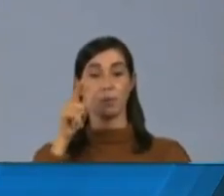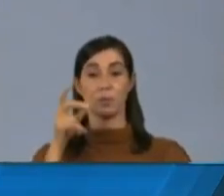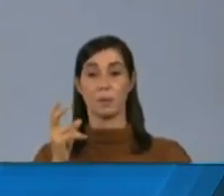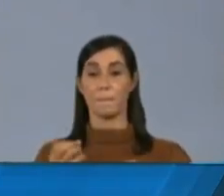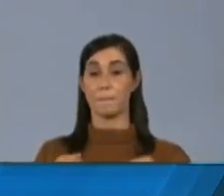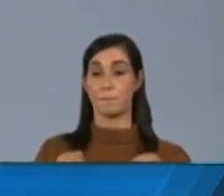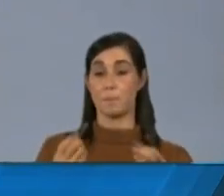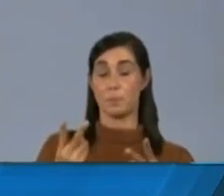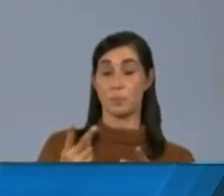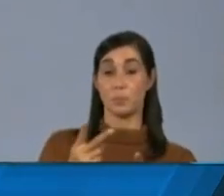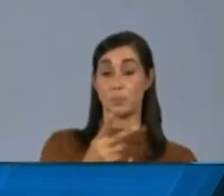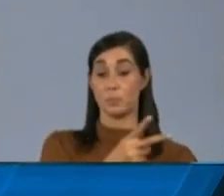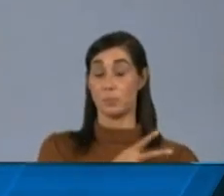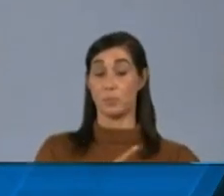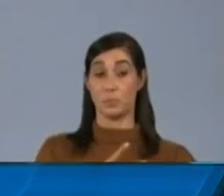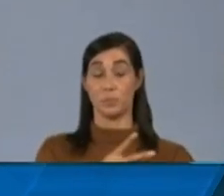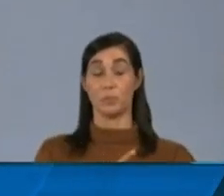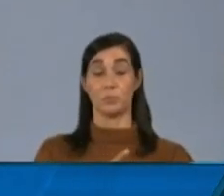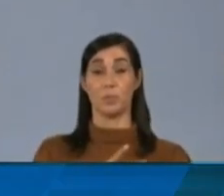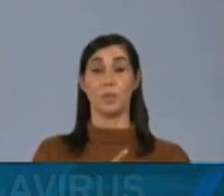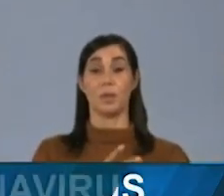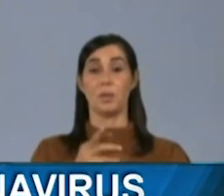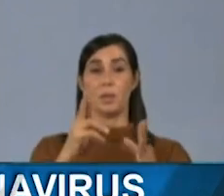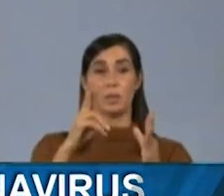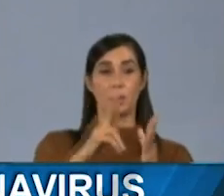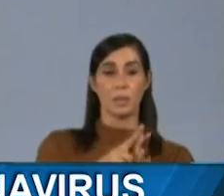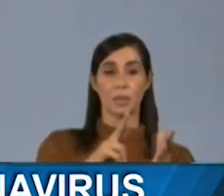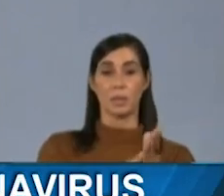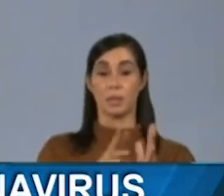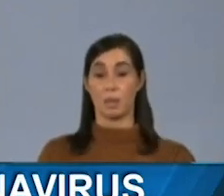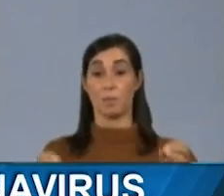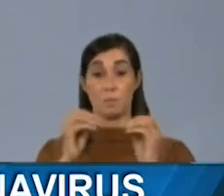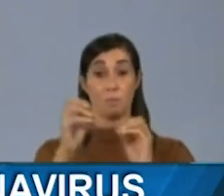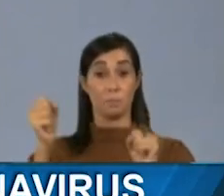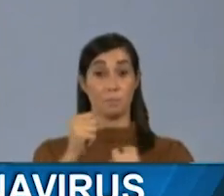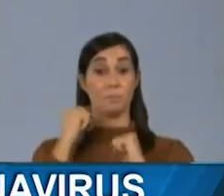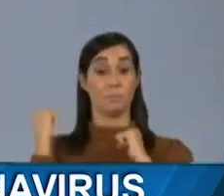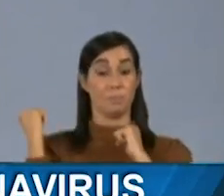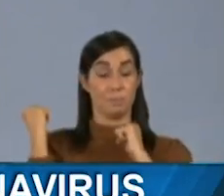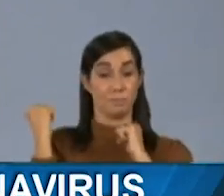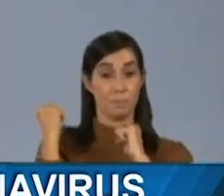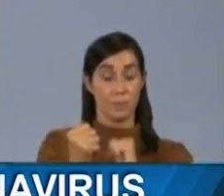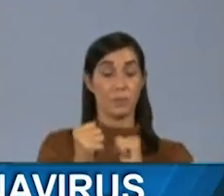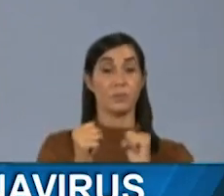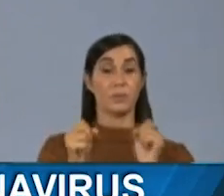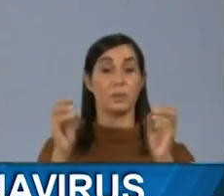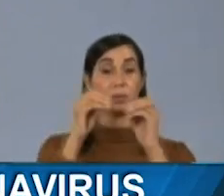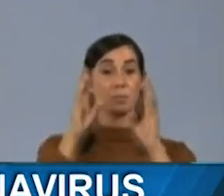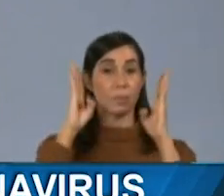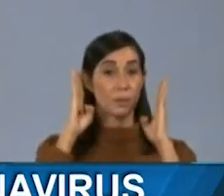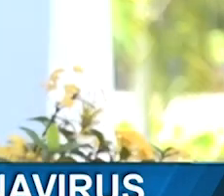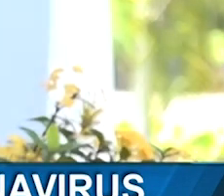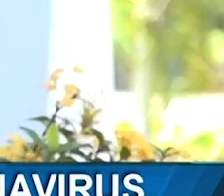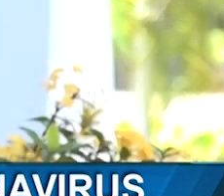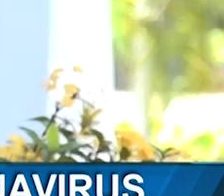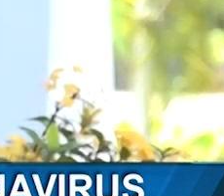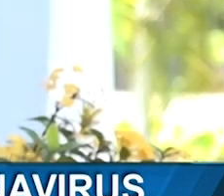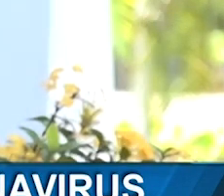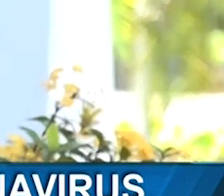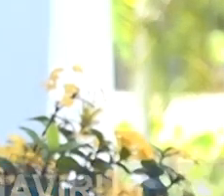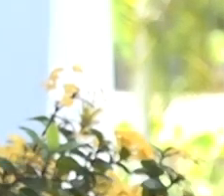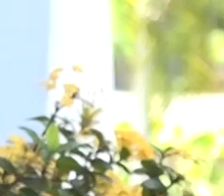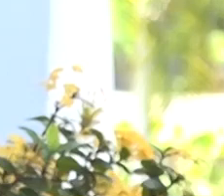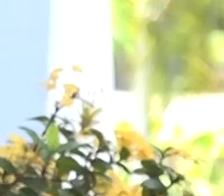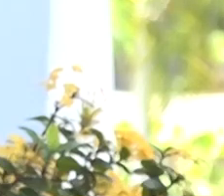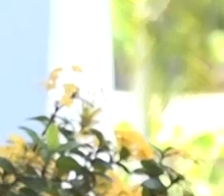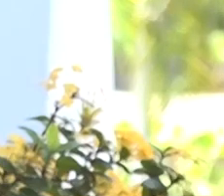restricciones que deberían llevarse con mayor rigor a cómo se hizo en el proceso anterior. El doctor